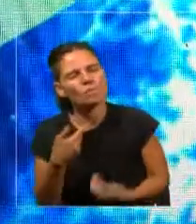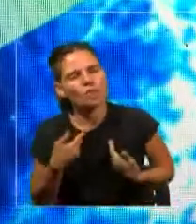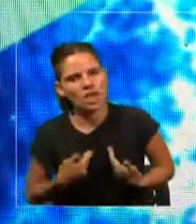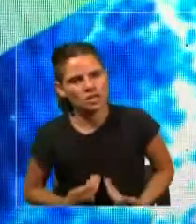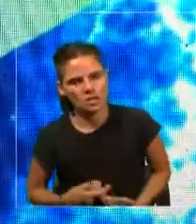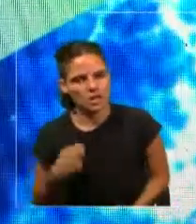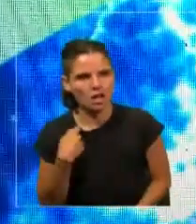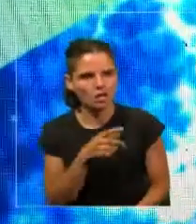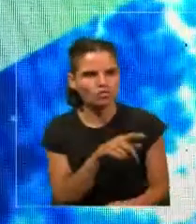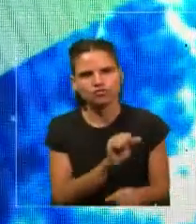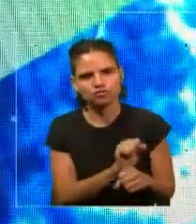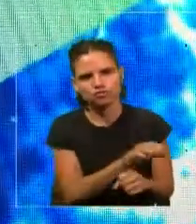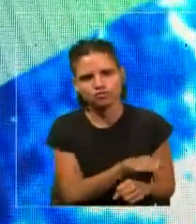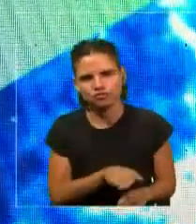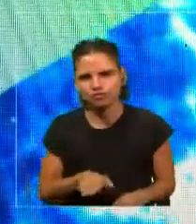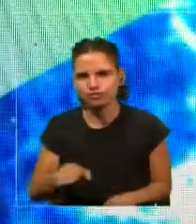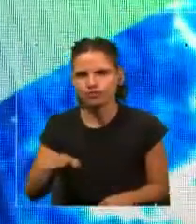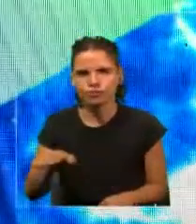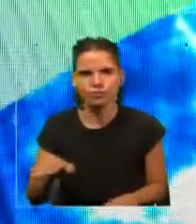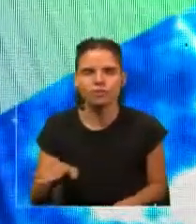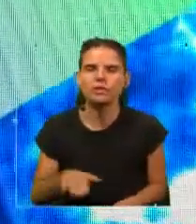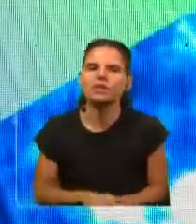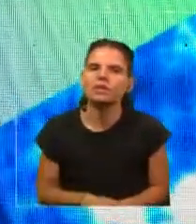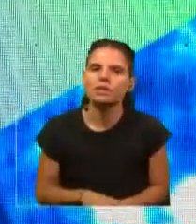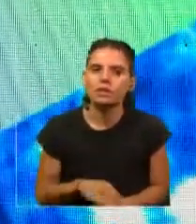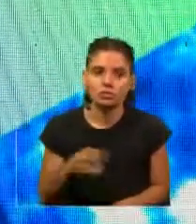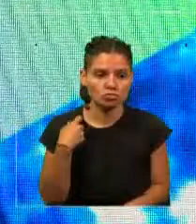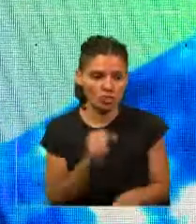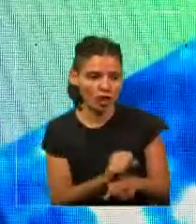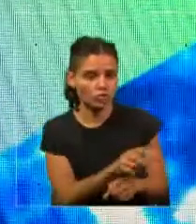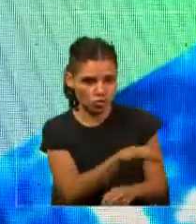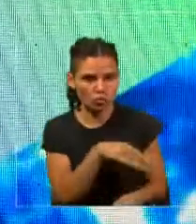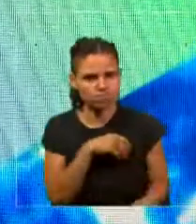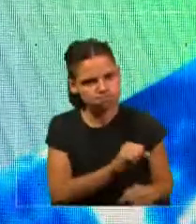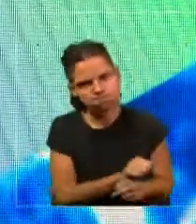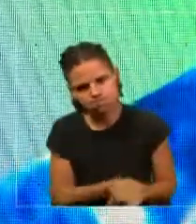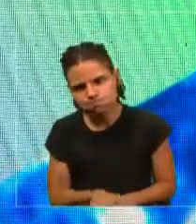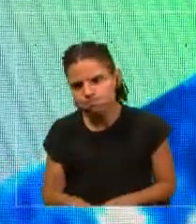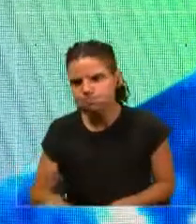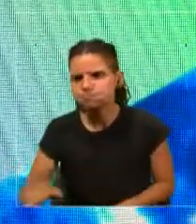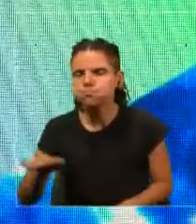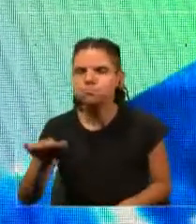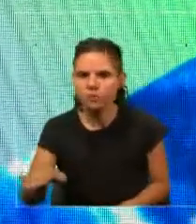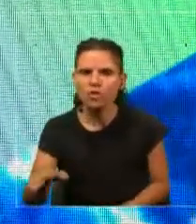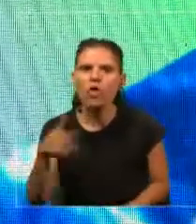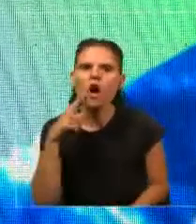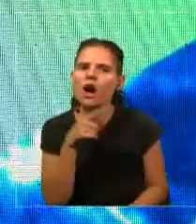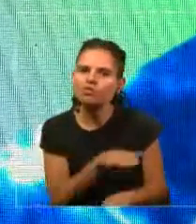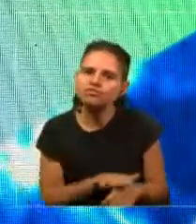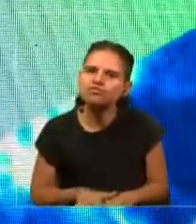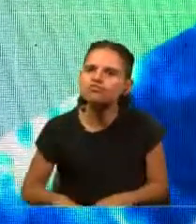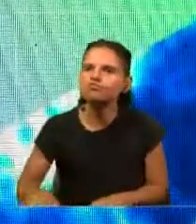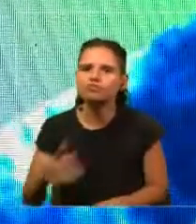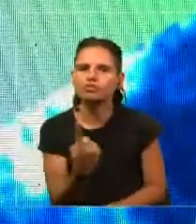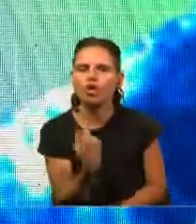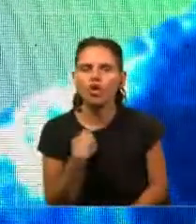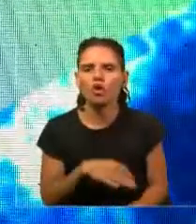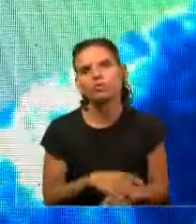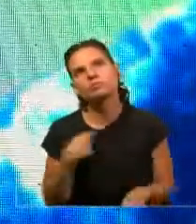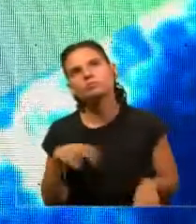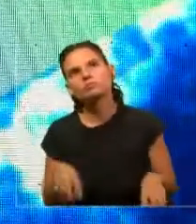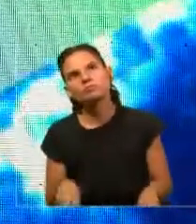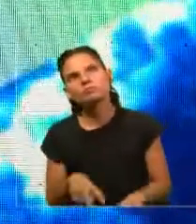cansado. Yo lo voy a llevar y así es, lo voy a pilotear hacia el restaurante que le